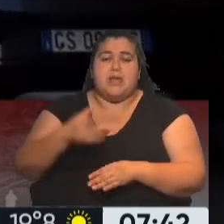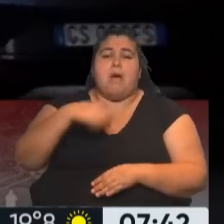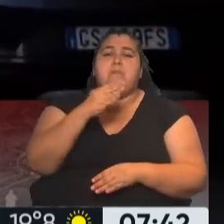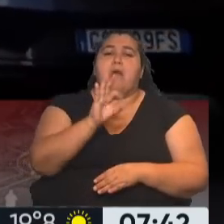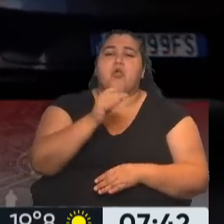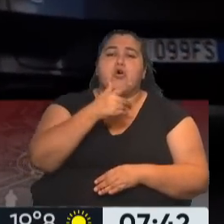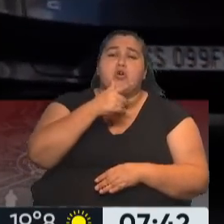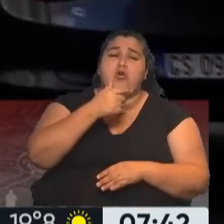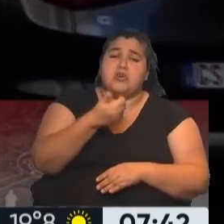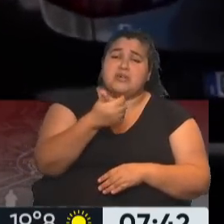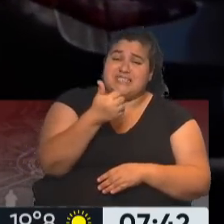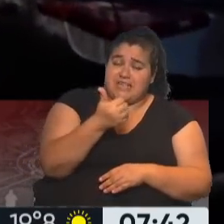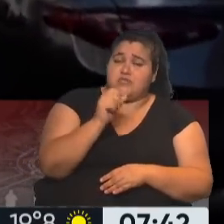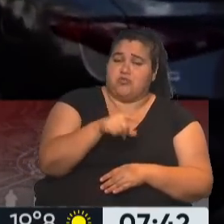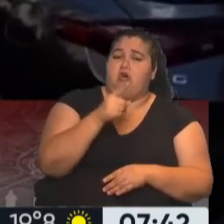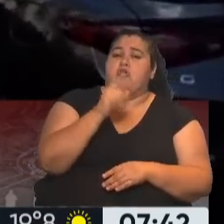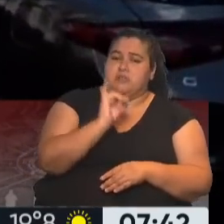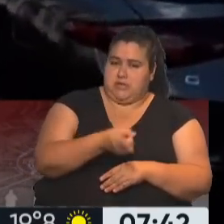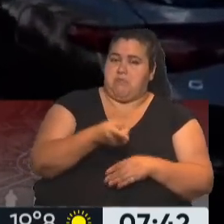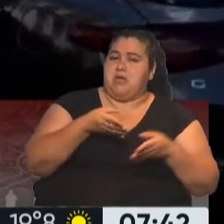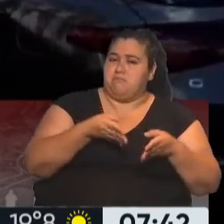está en tierra.